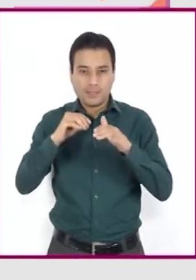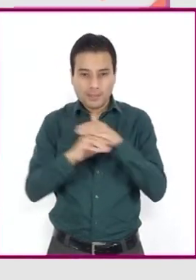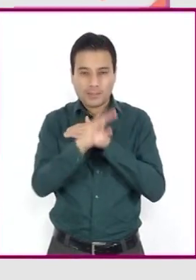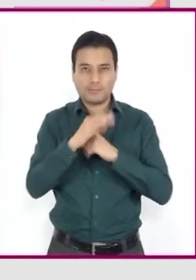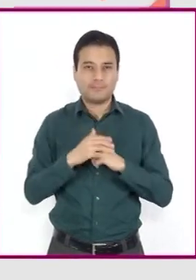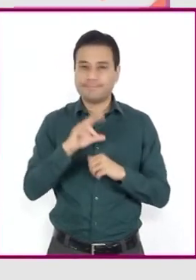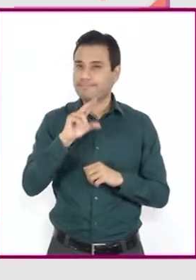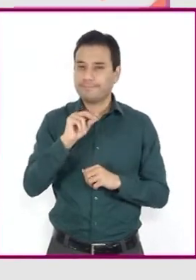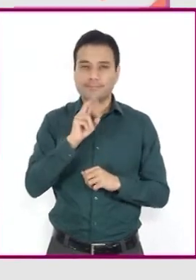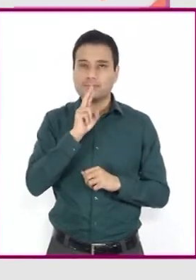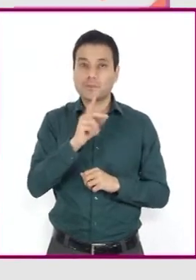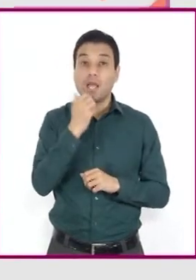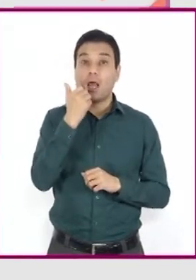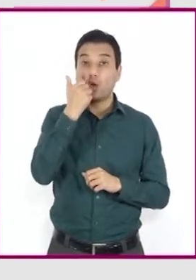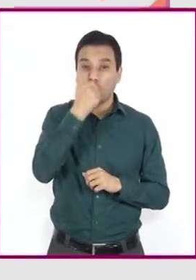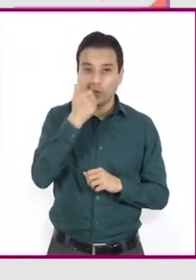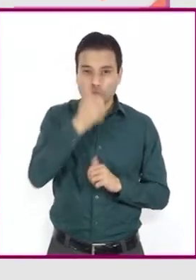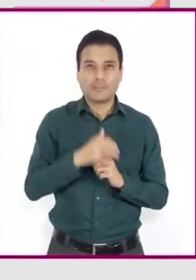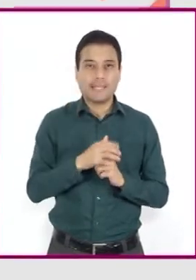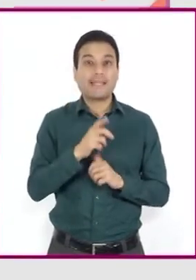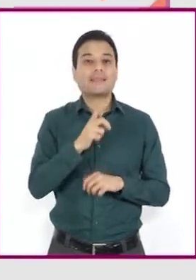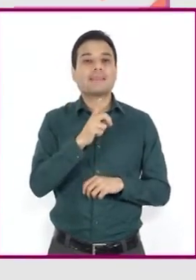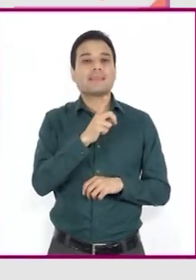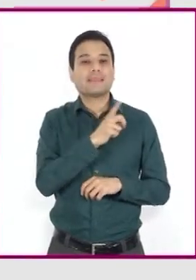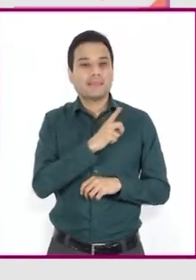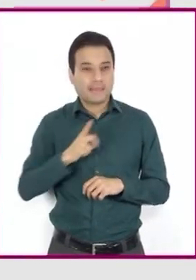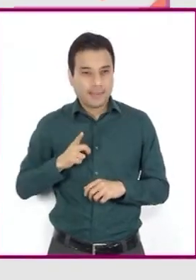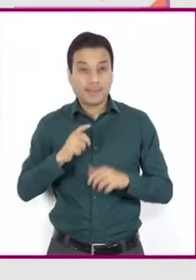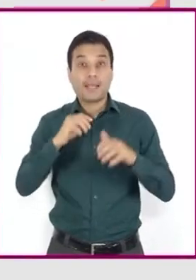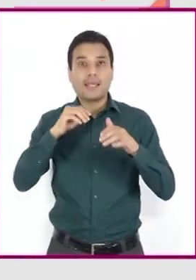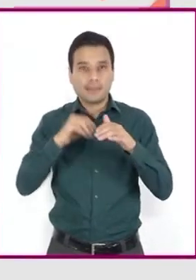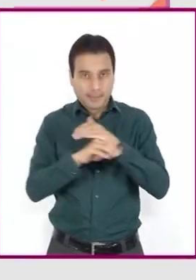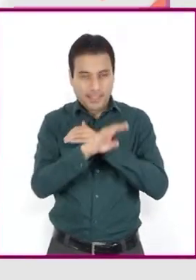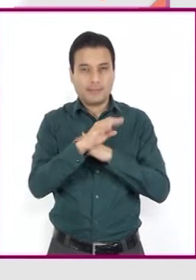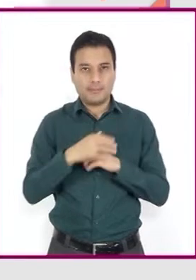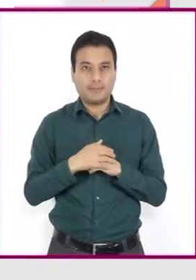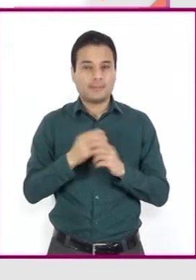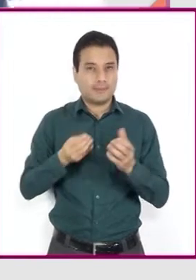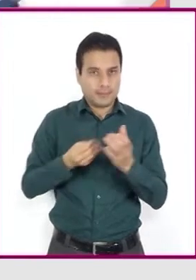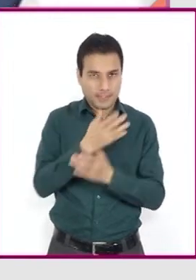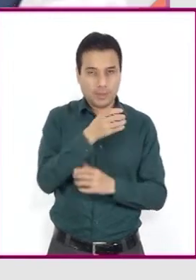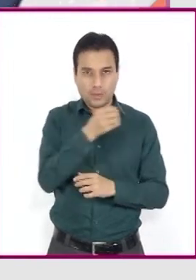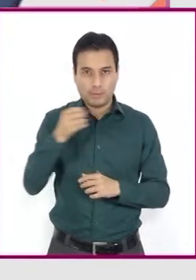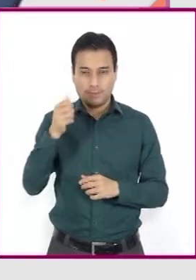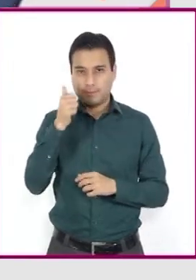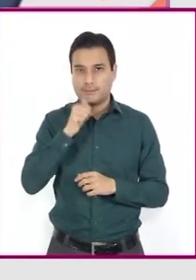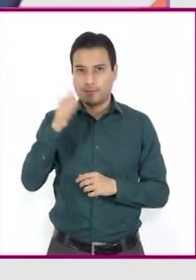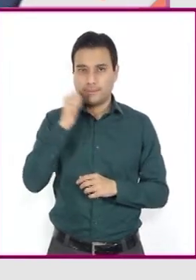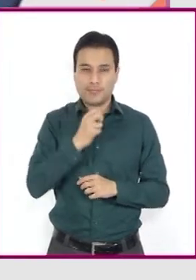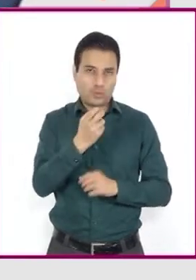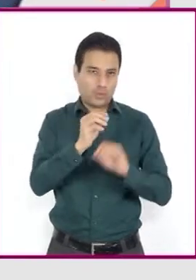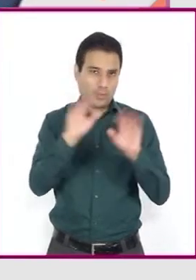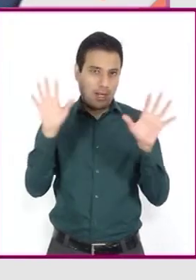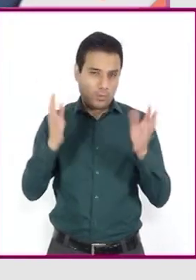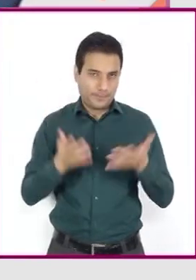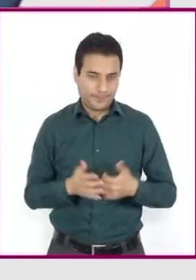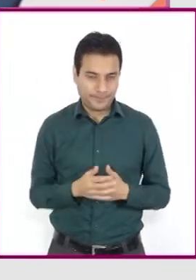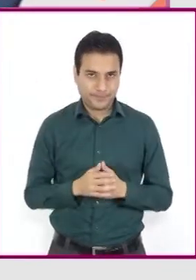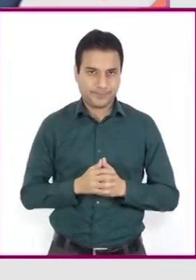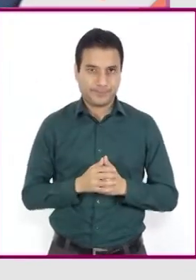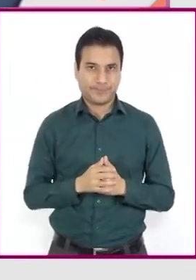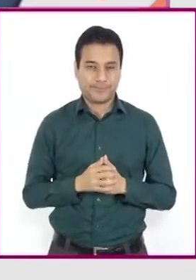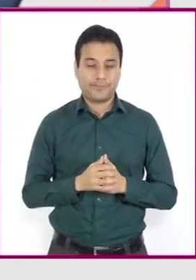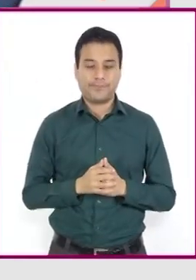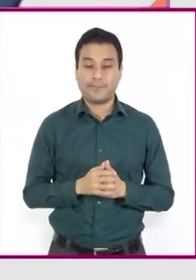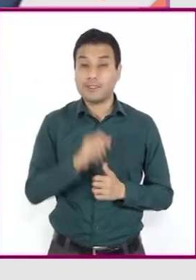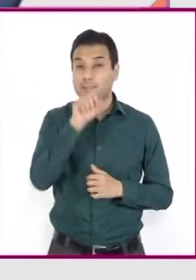adecuado sería: los estudiantes deben de entrar y salir de forma ordenada del salón de clases. Así es clara la redacción. También